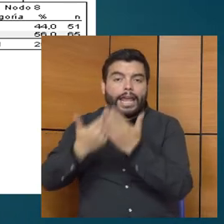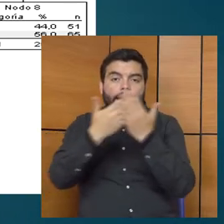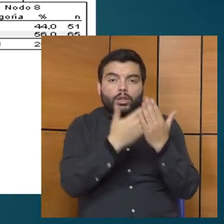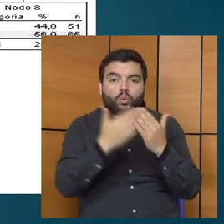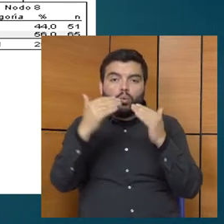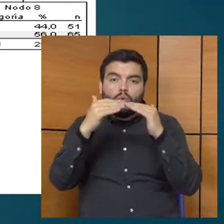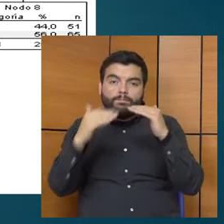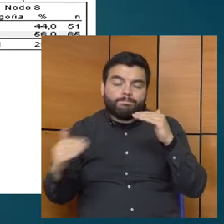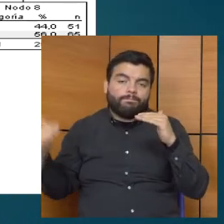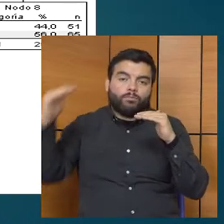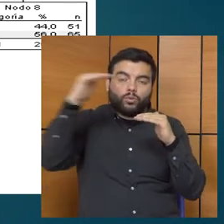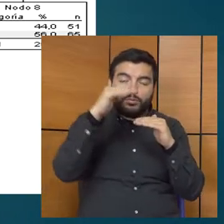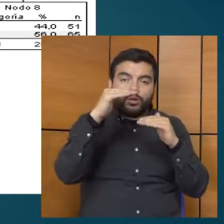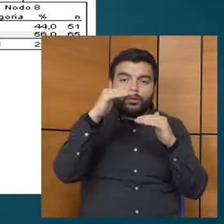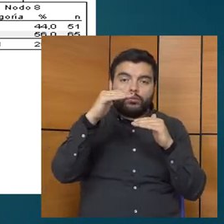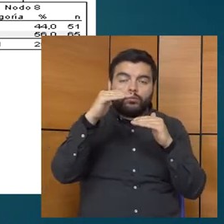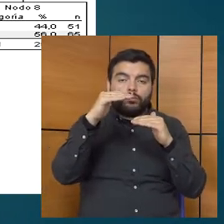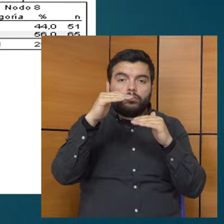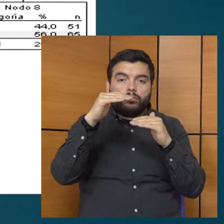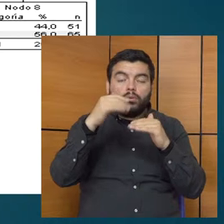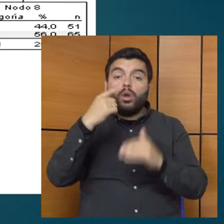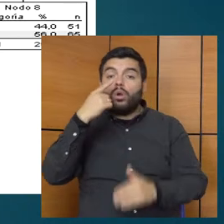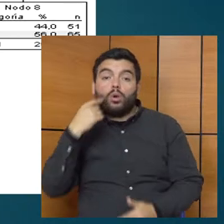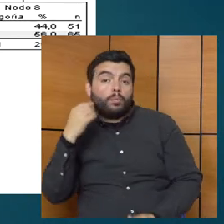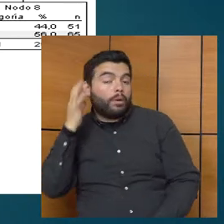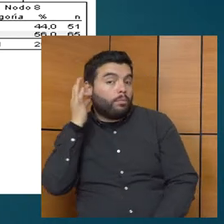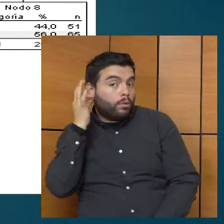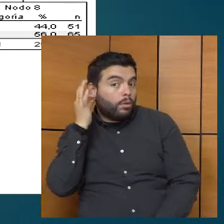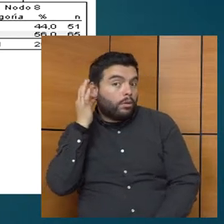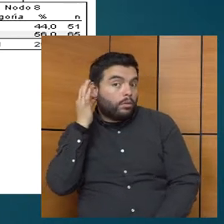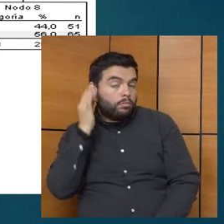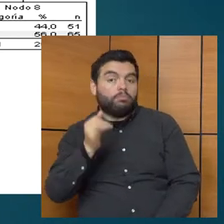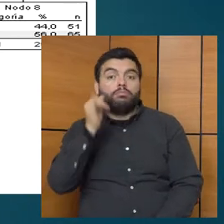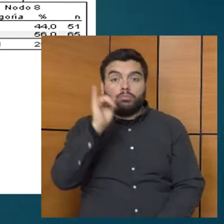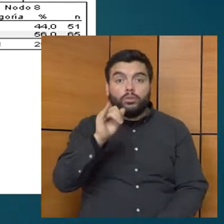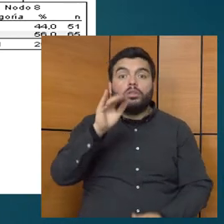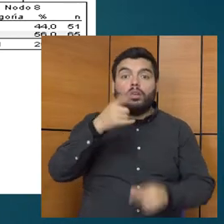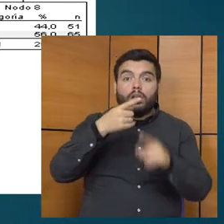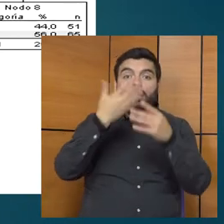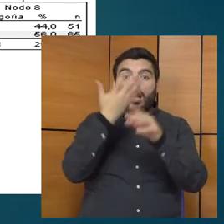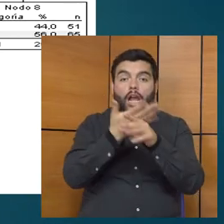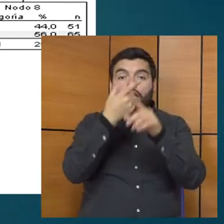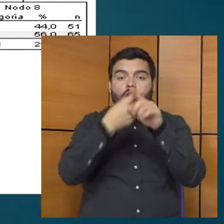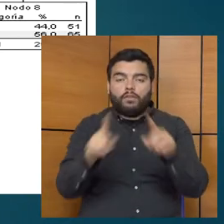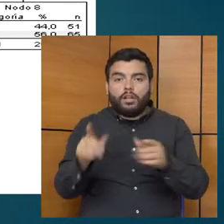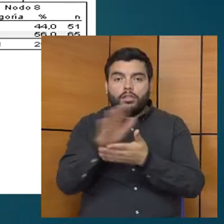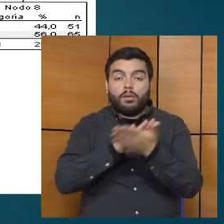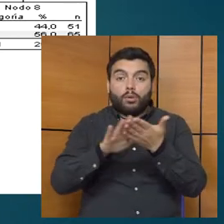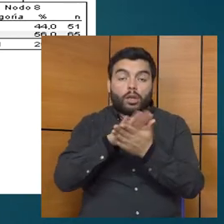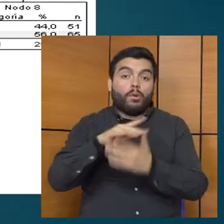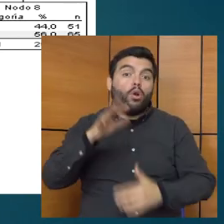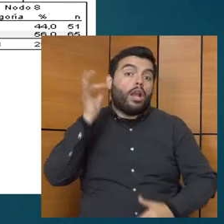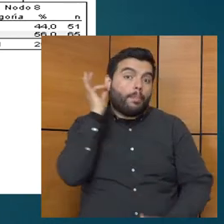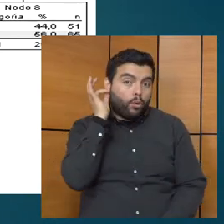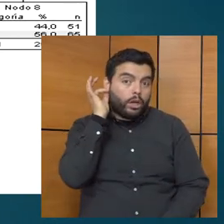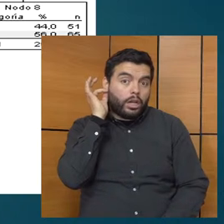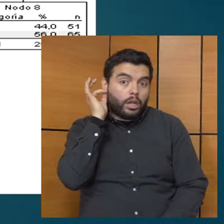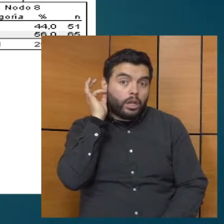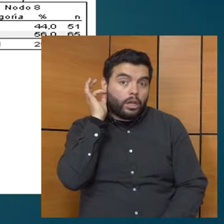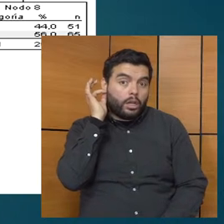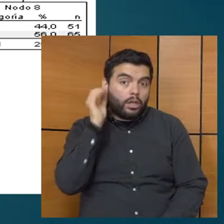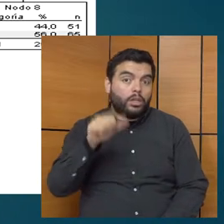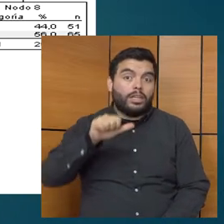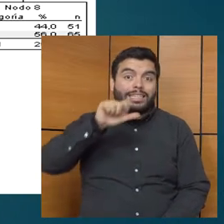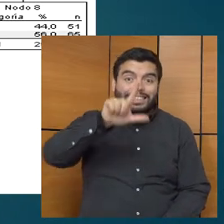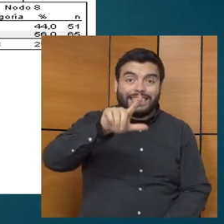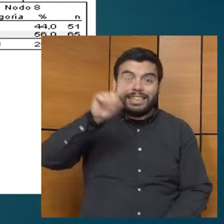superiores, pues el ser hombre o mujer influye en el mayor uso. Aquí las mujeres usan